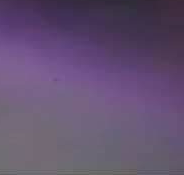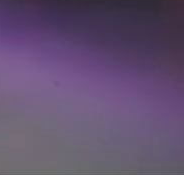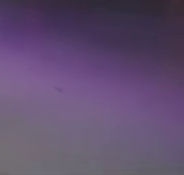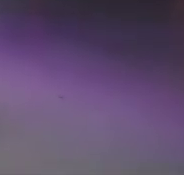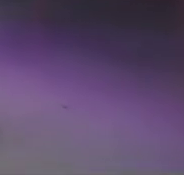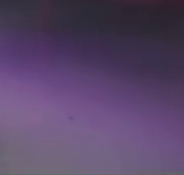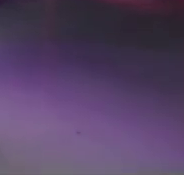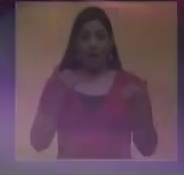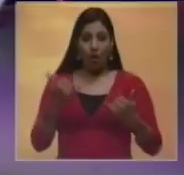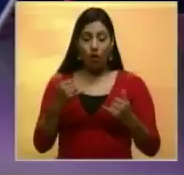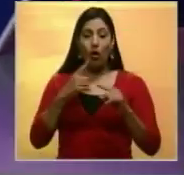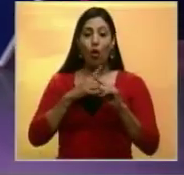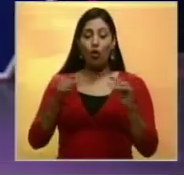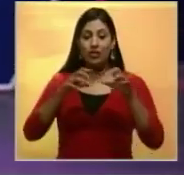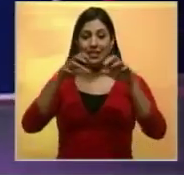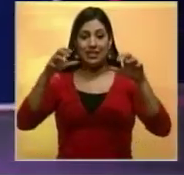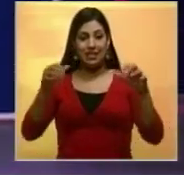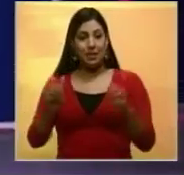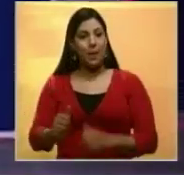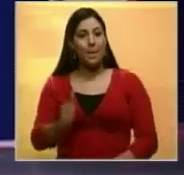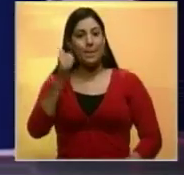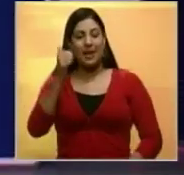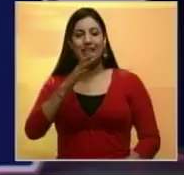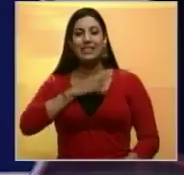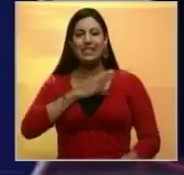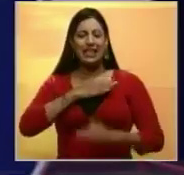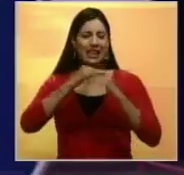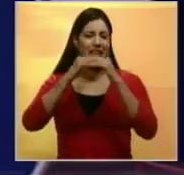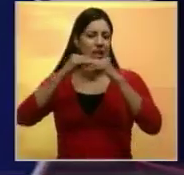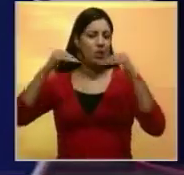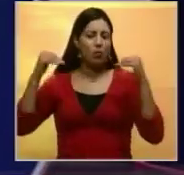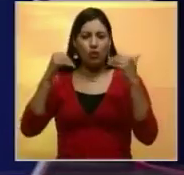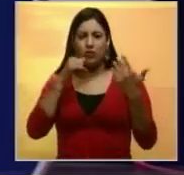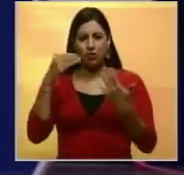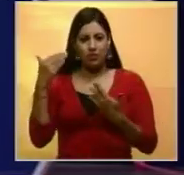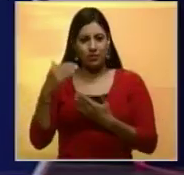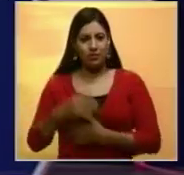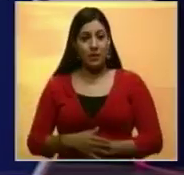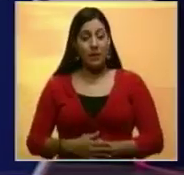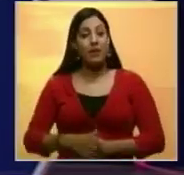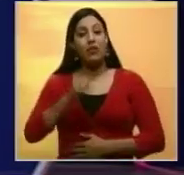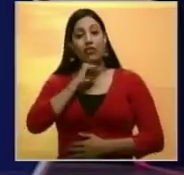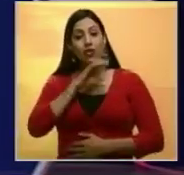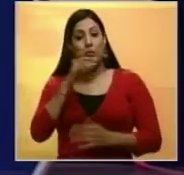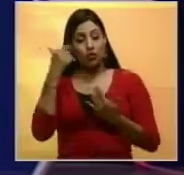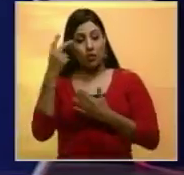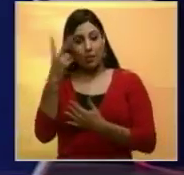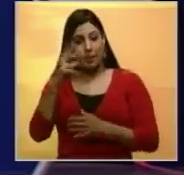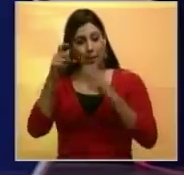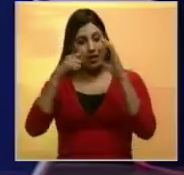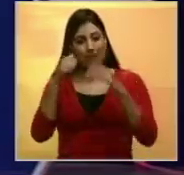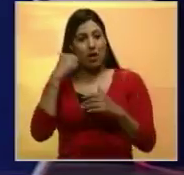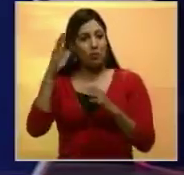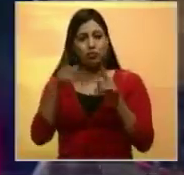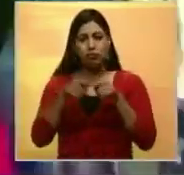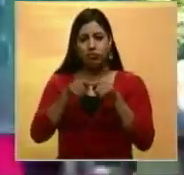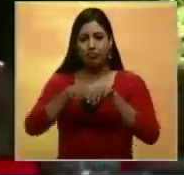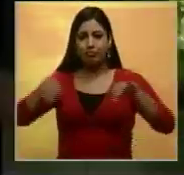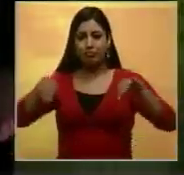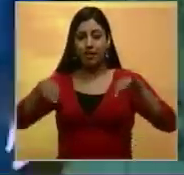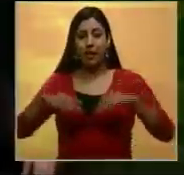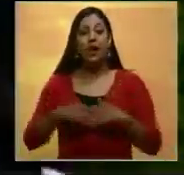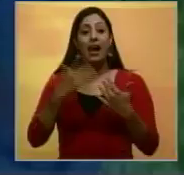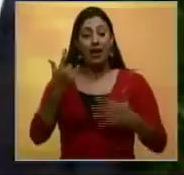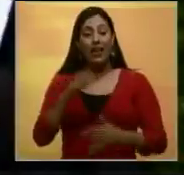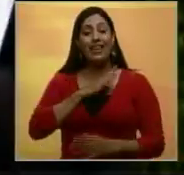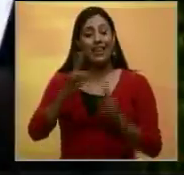Y ahora vamos con una de las separaciones que más ha dado de qué hablar en el mundo del entretenimiento, y es el divorcio de Angelina Jolie y Brad Pitt.